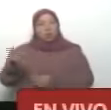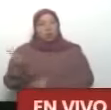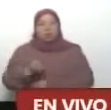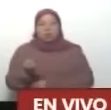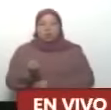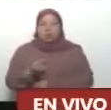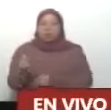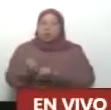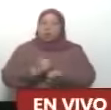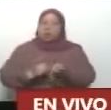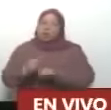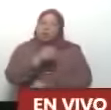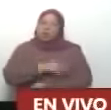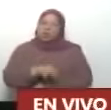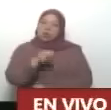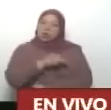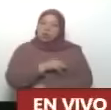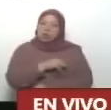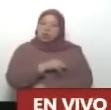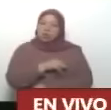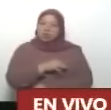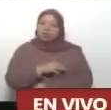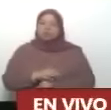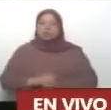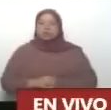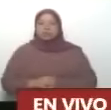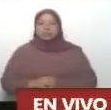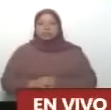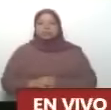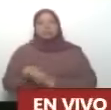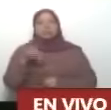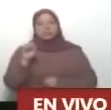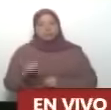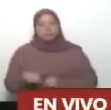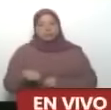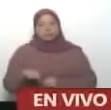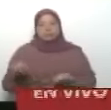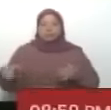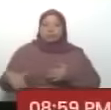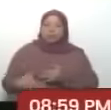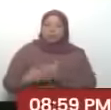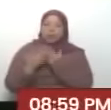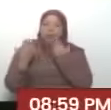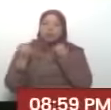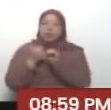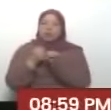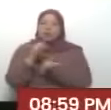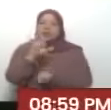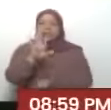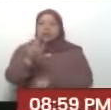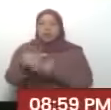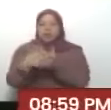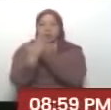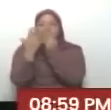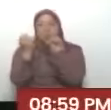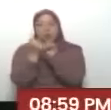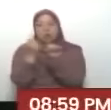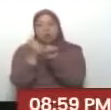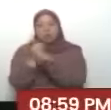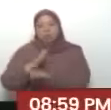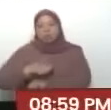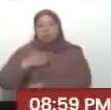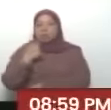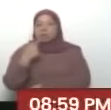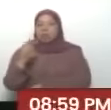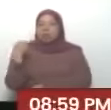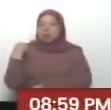son los movimientos sociales. Bueno, sí, desde muy temprano, desde las 5 de la mañana se puede decir,